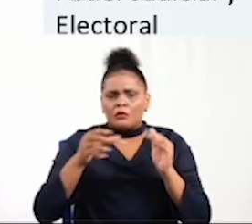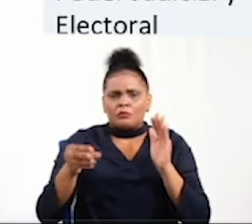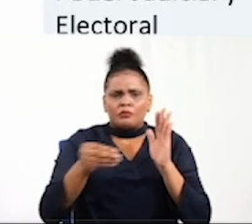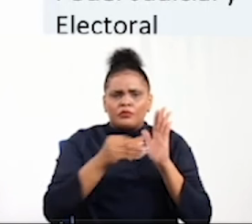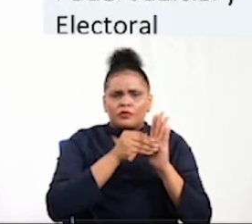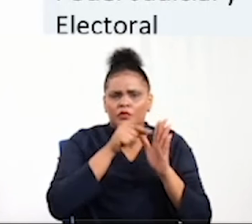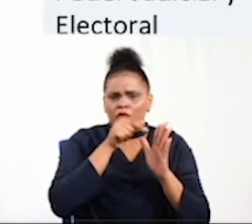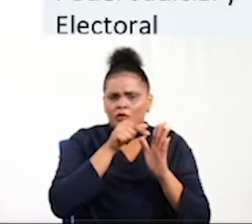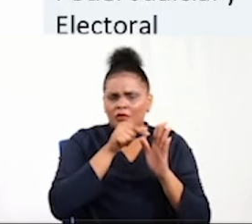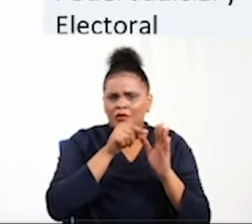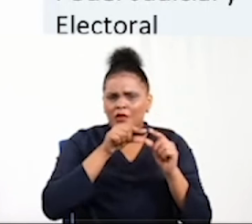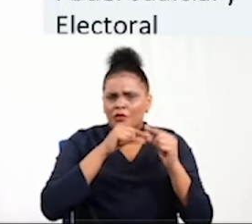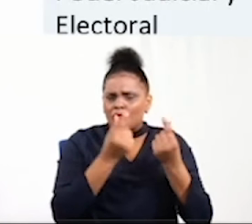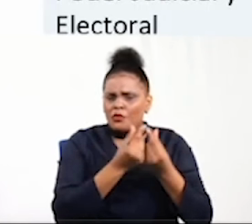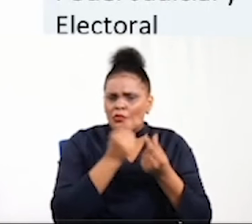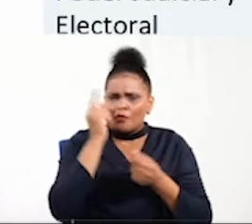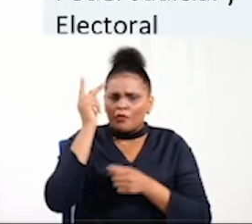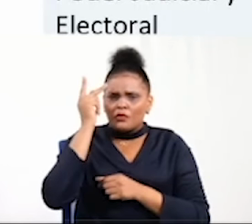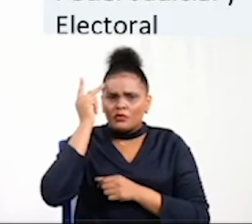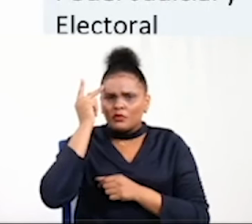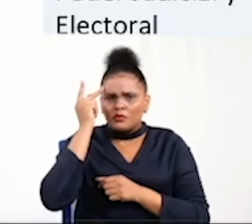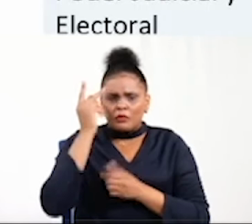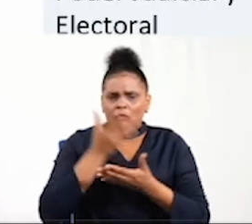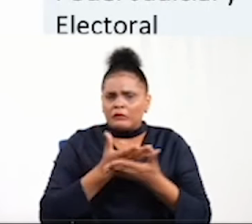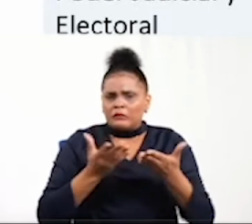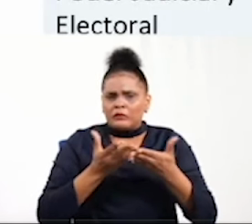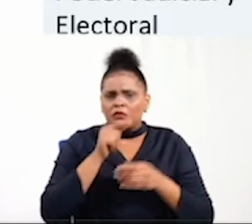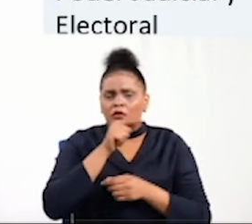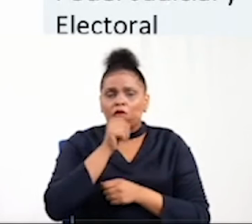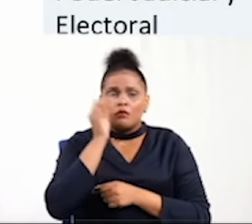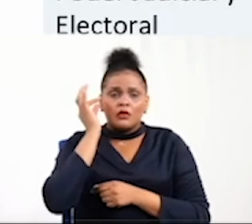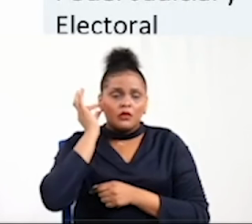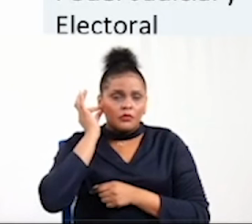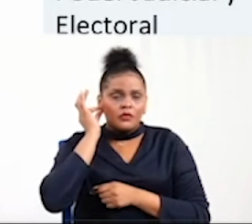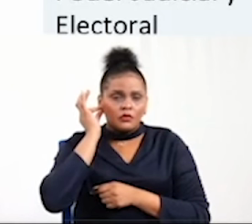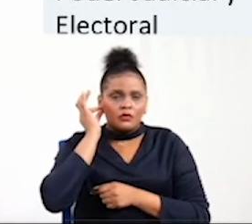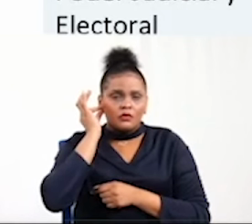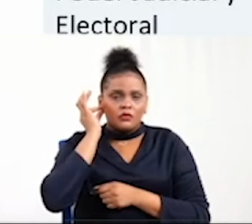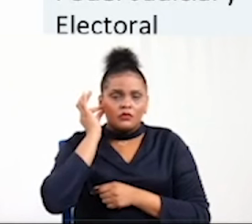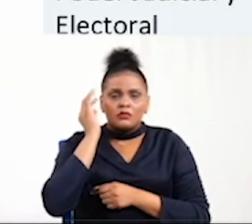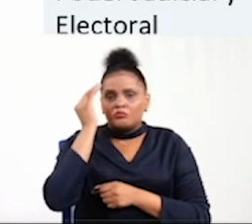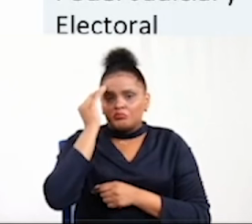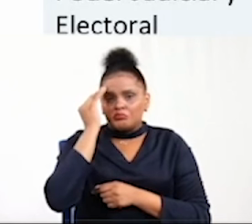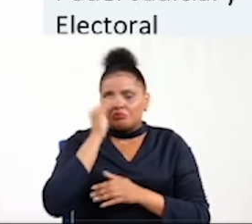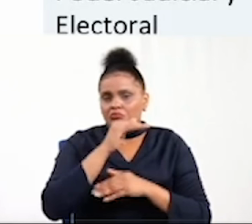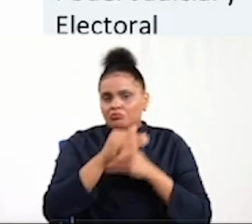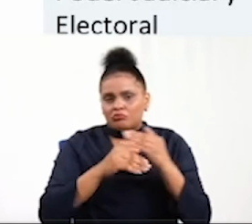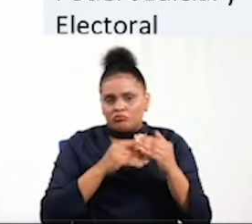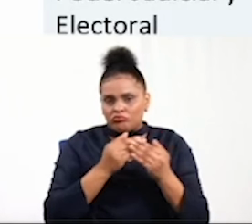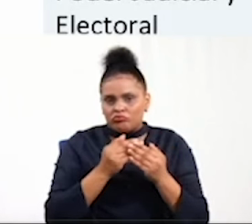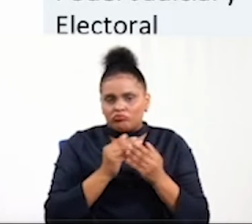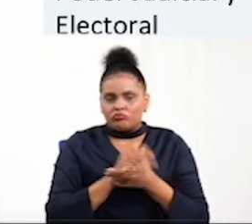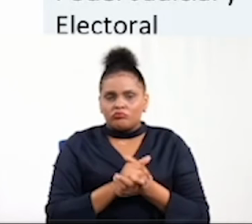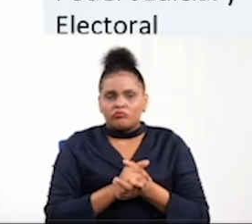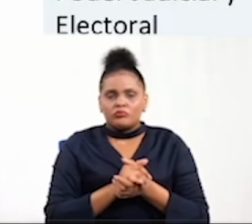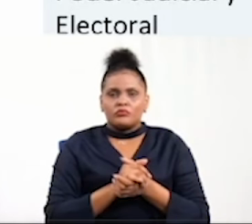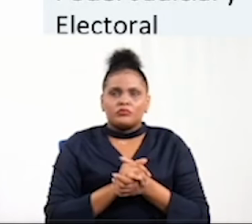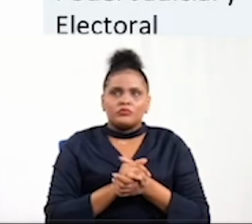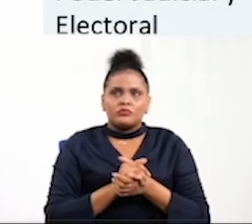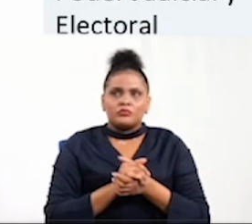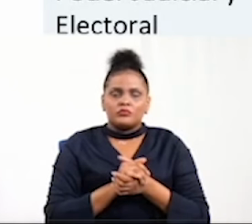establecidos y por tanto los partidos pueden llevar menos mujeres que lo establecido legalmente no lo cual es digamos es